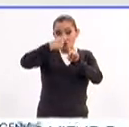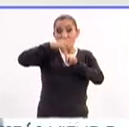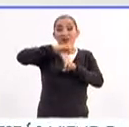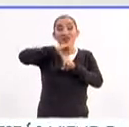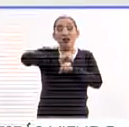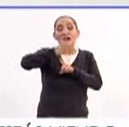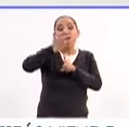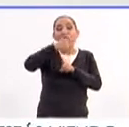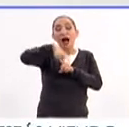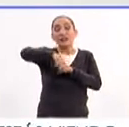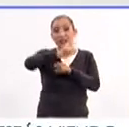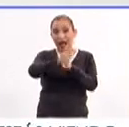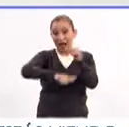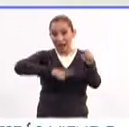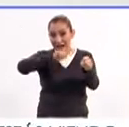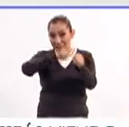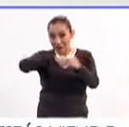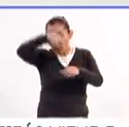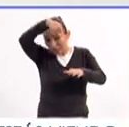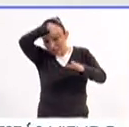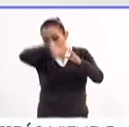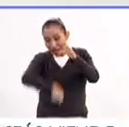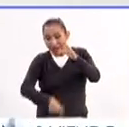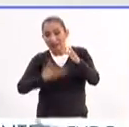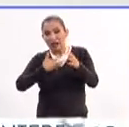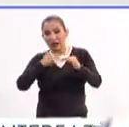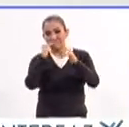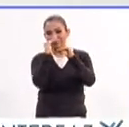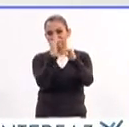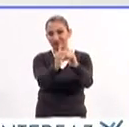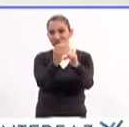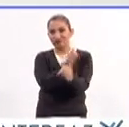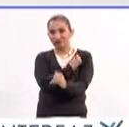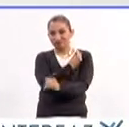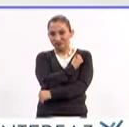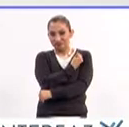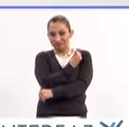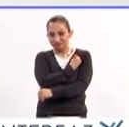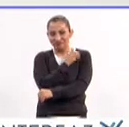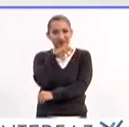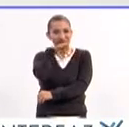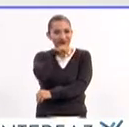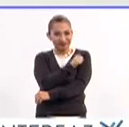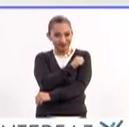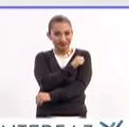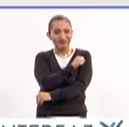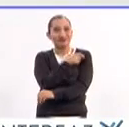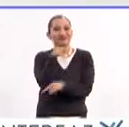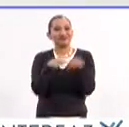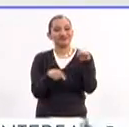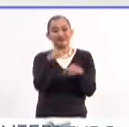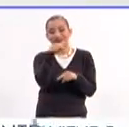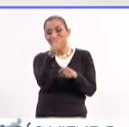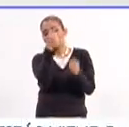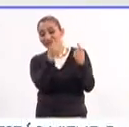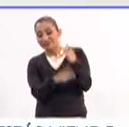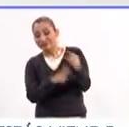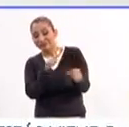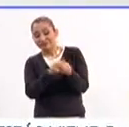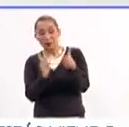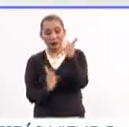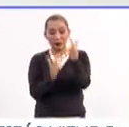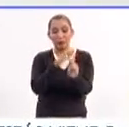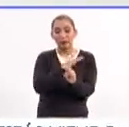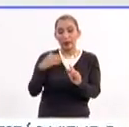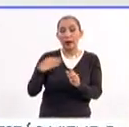hace que las especies que tienen un margen de tolerancia, ¿no?, de temperaturas, aquellas especies que se pueden